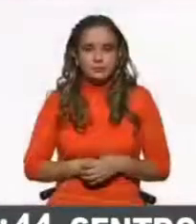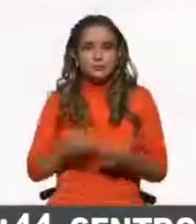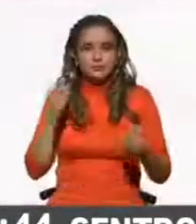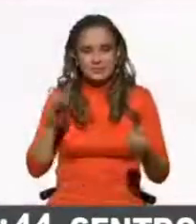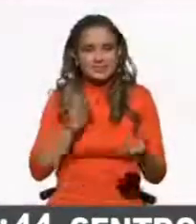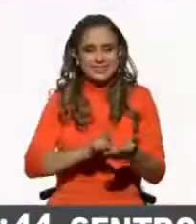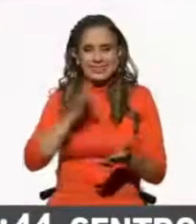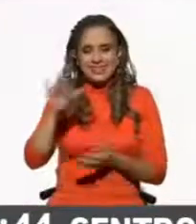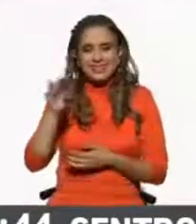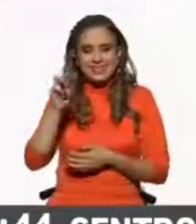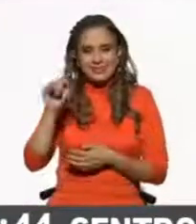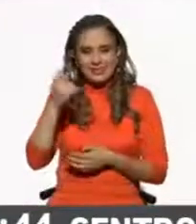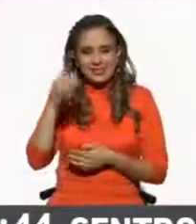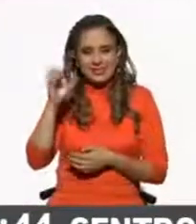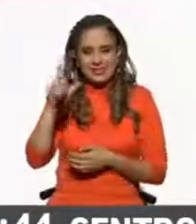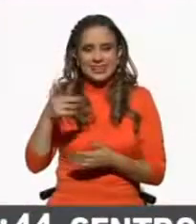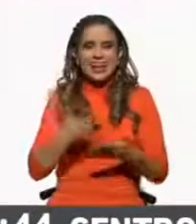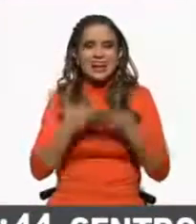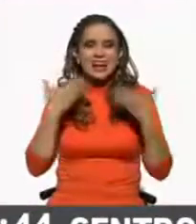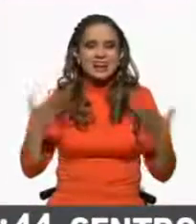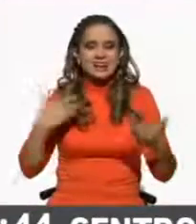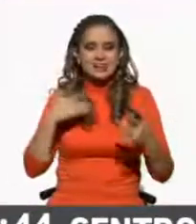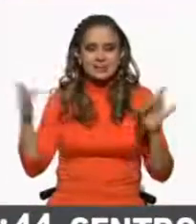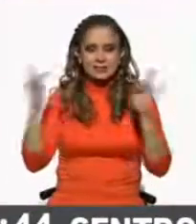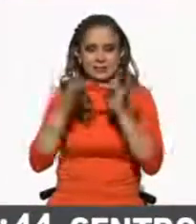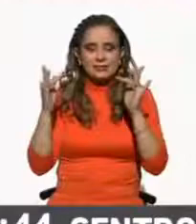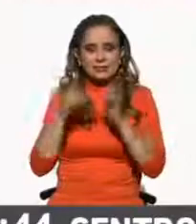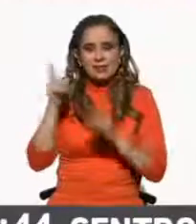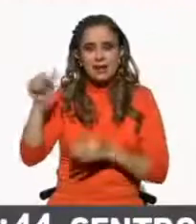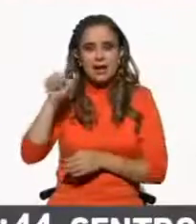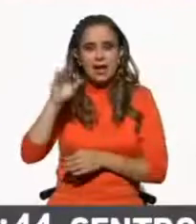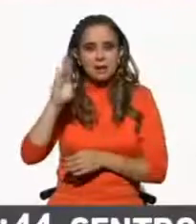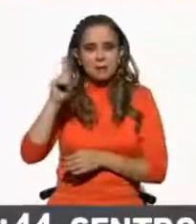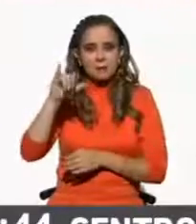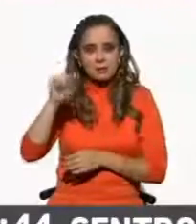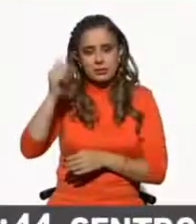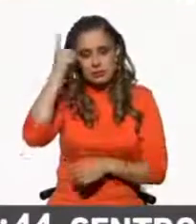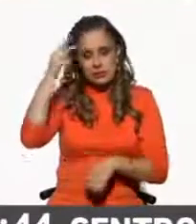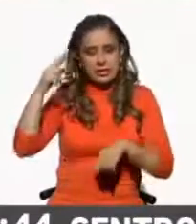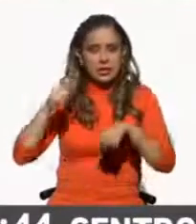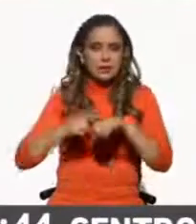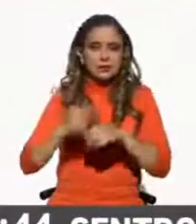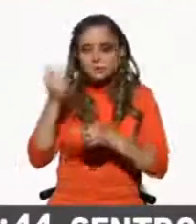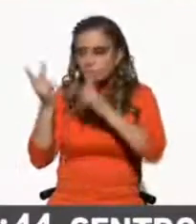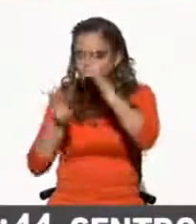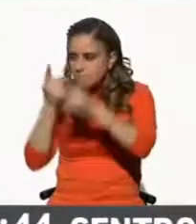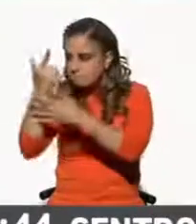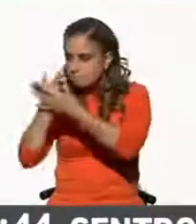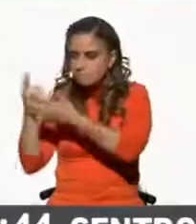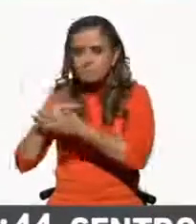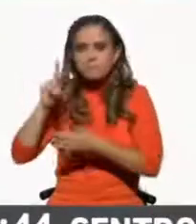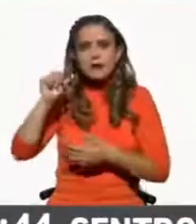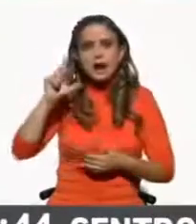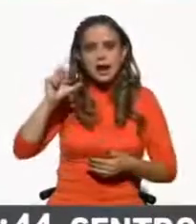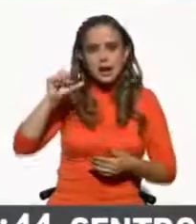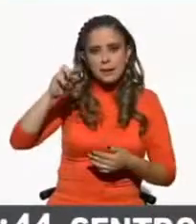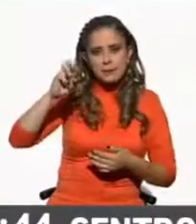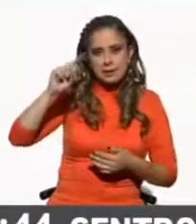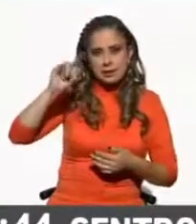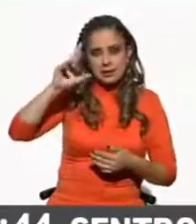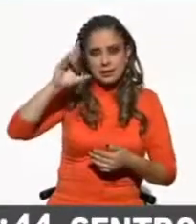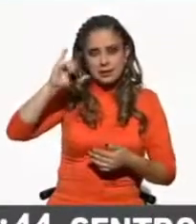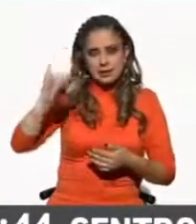Muchas gracias, Miguel de la Cruz. Y ahora nos vamos a enlazar con Paco Abundis, director de Parametría. El tema esta mañana, Paco, nos pone